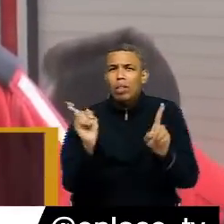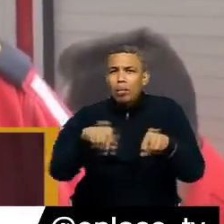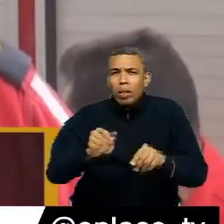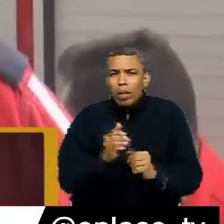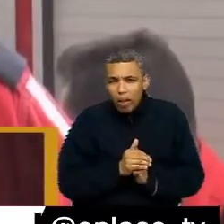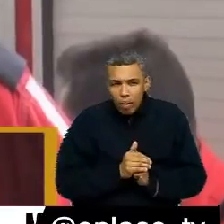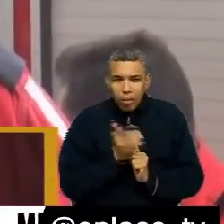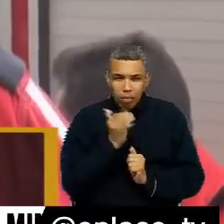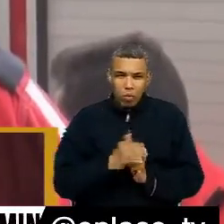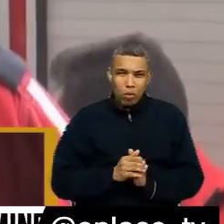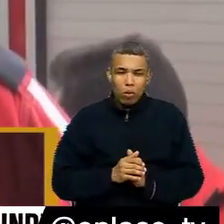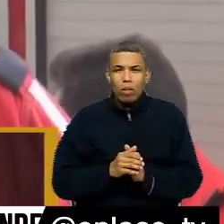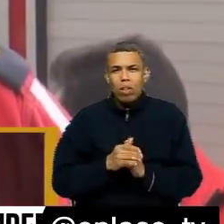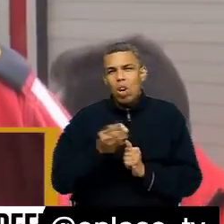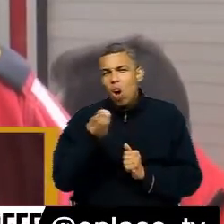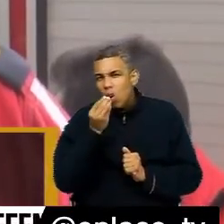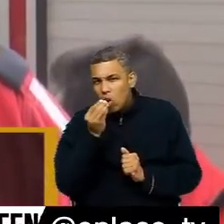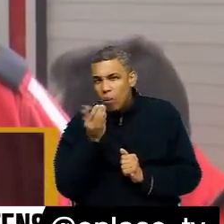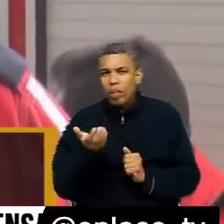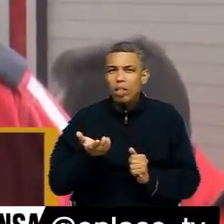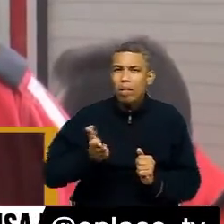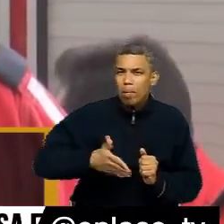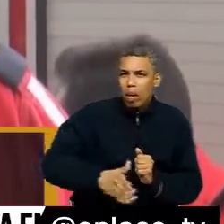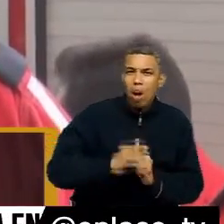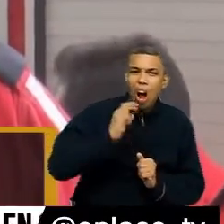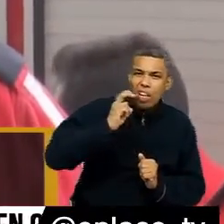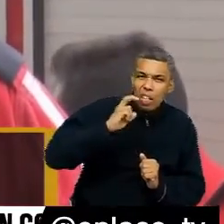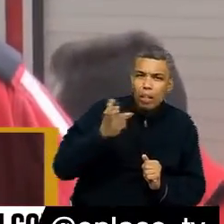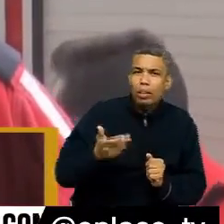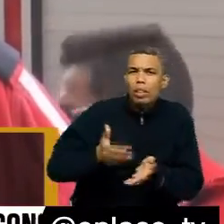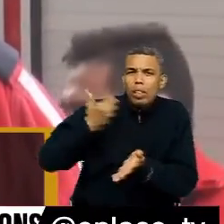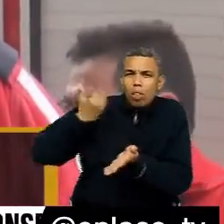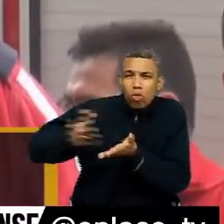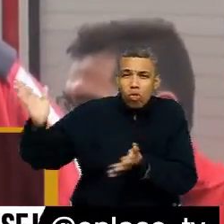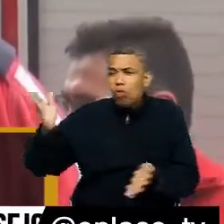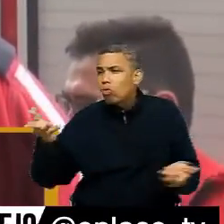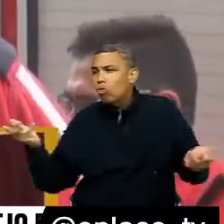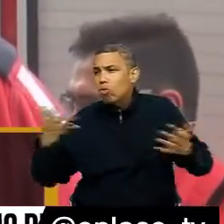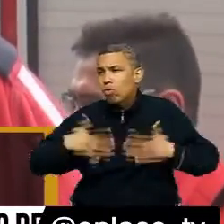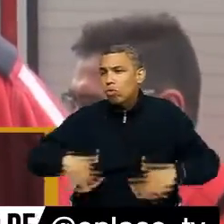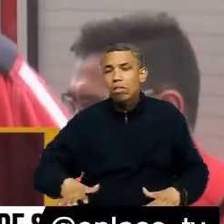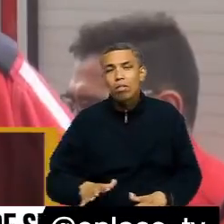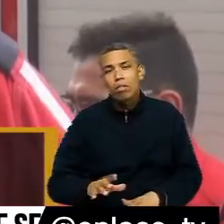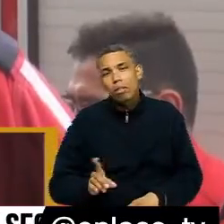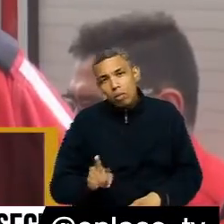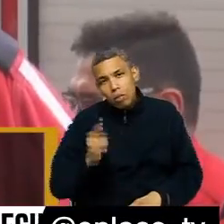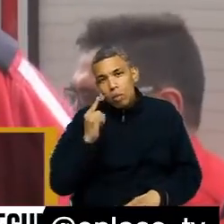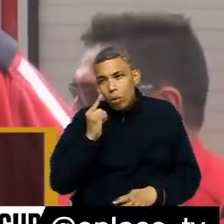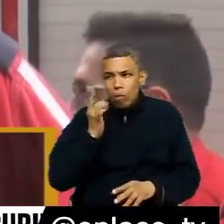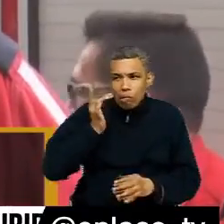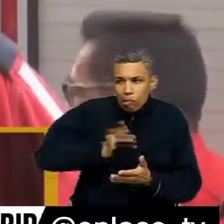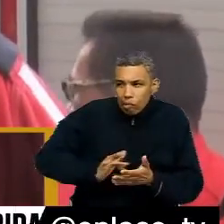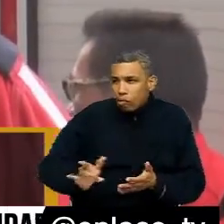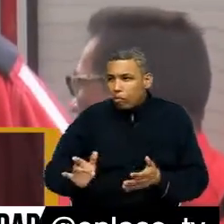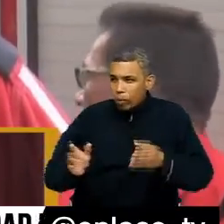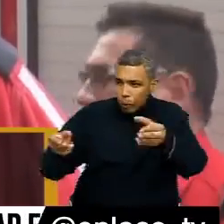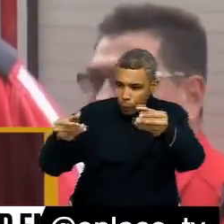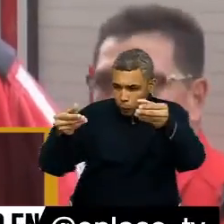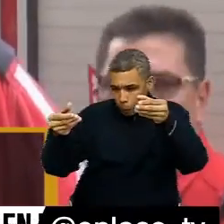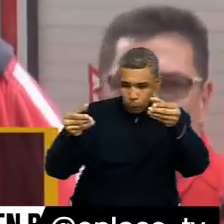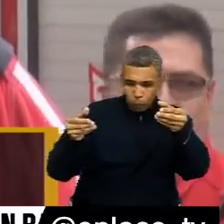manipulación de alimentos, comprar en caso tal si se va a ingerir bebidas que tengan licor en